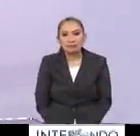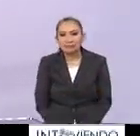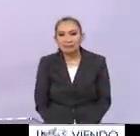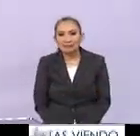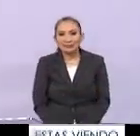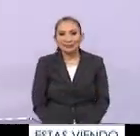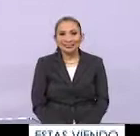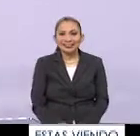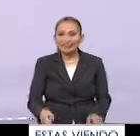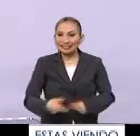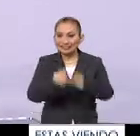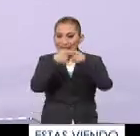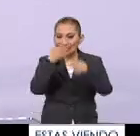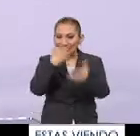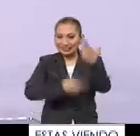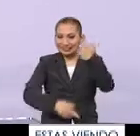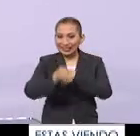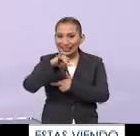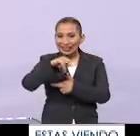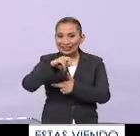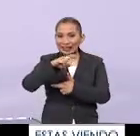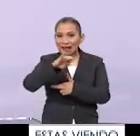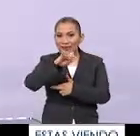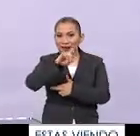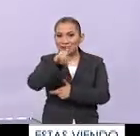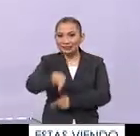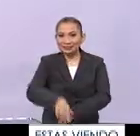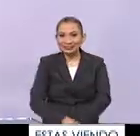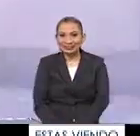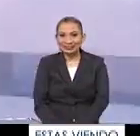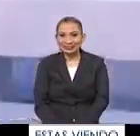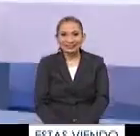que sí. Hacemos una pausa, volvemos. Esto es Interfaz.